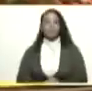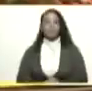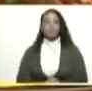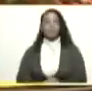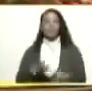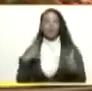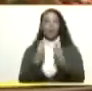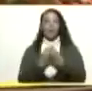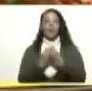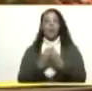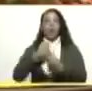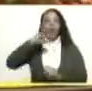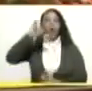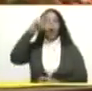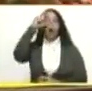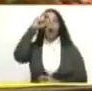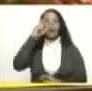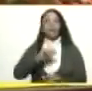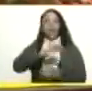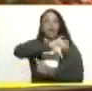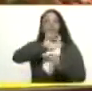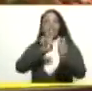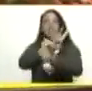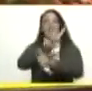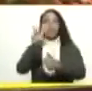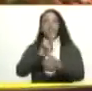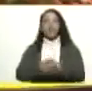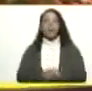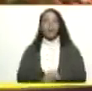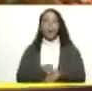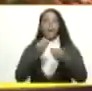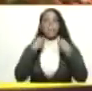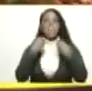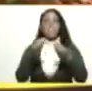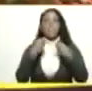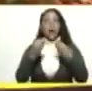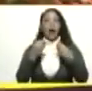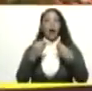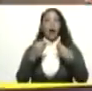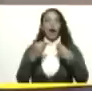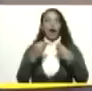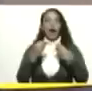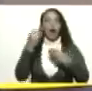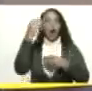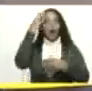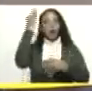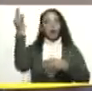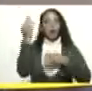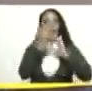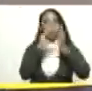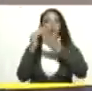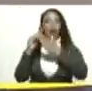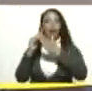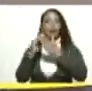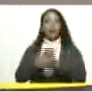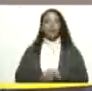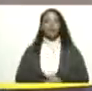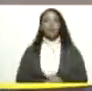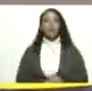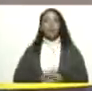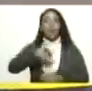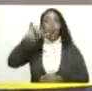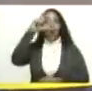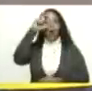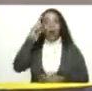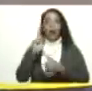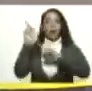Compañero Jorge Arriaza, vicepresidente para consejos comunales y comunas. Jorge Arriaza